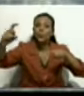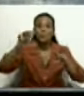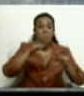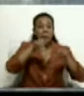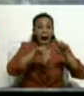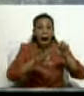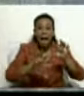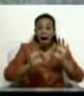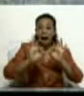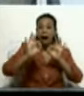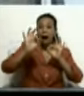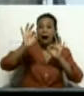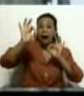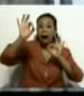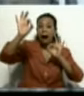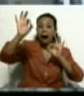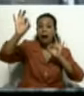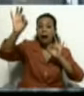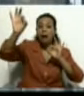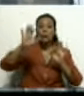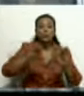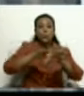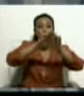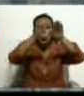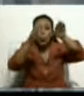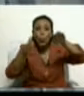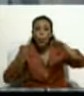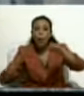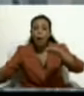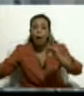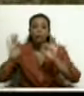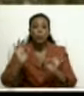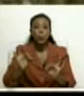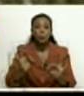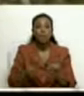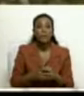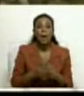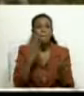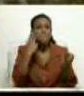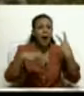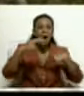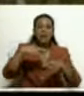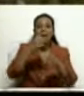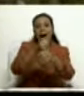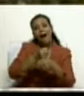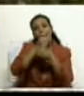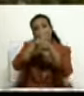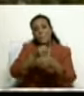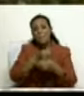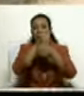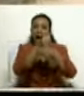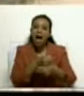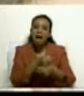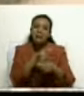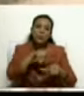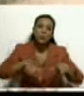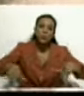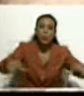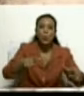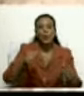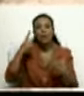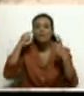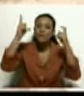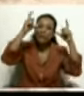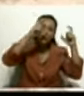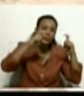alto y largo del mundo. Llegamos a la estación Loma Redonda, que cuenta con paseos a caballos, lugares extraordinarios para tomar las